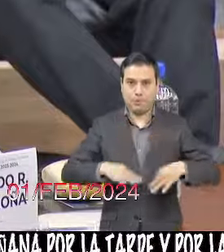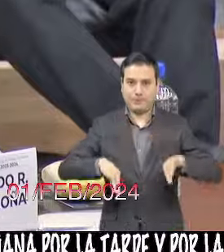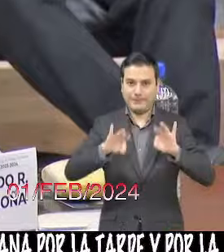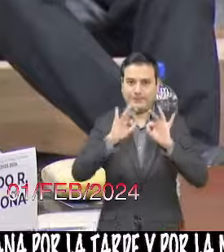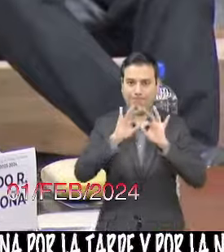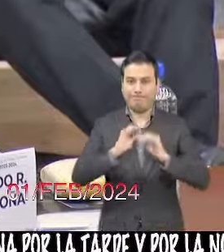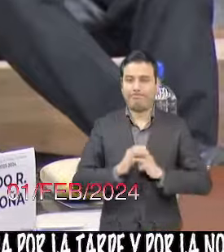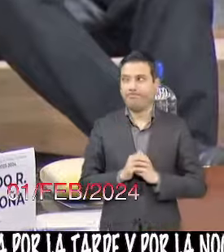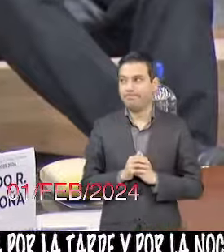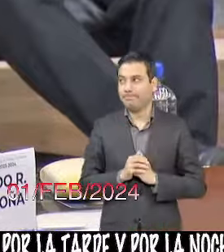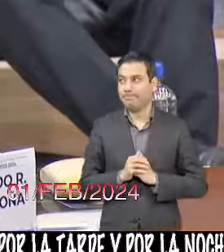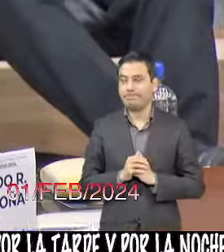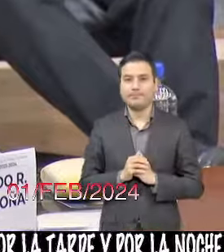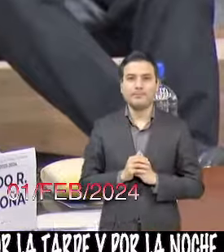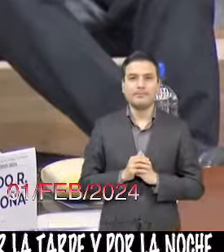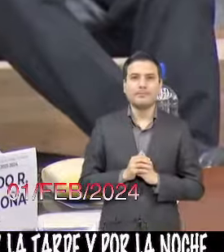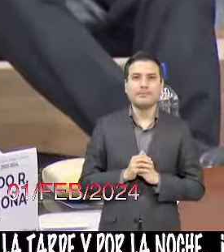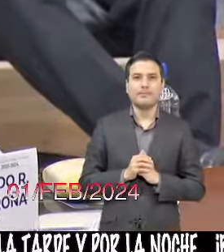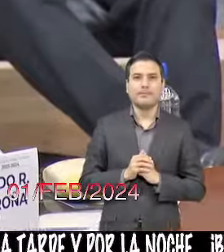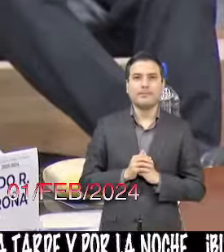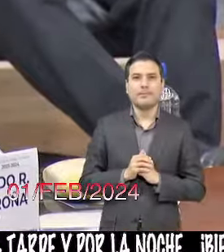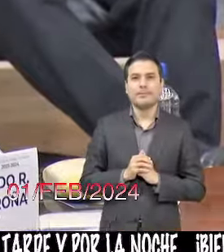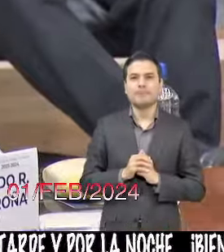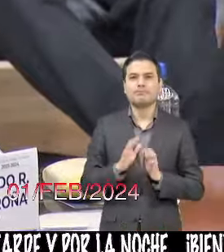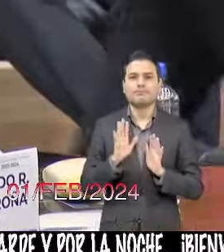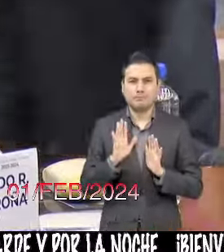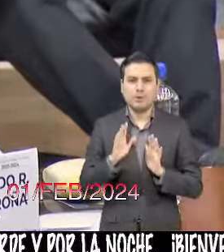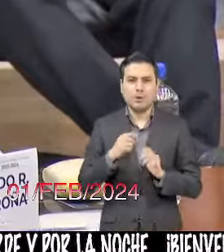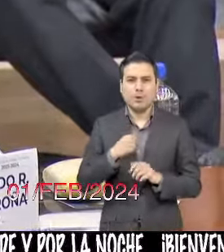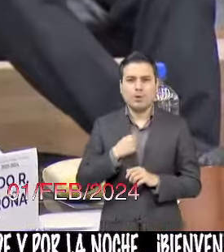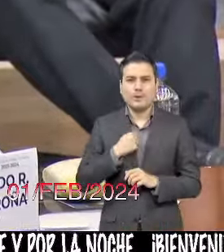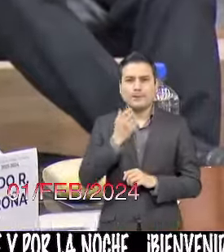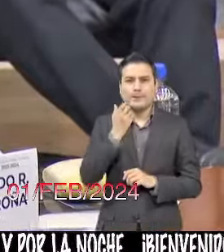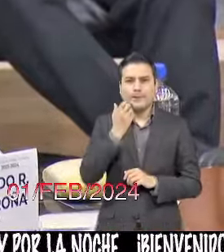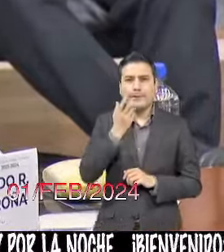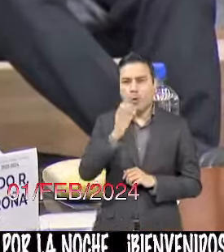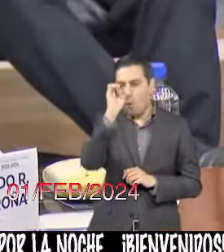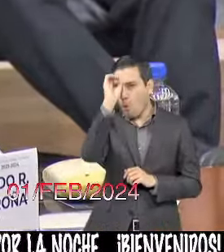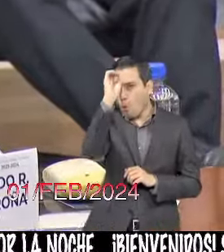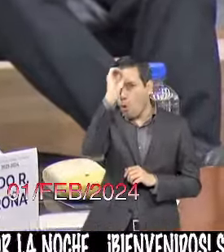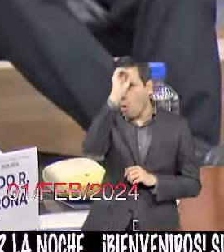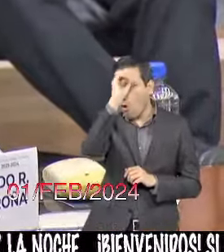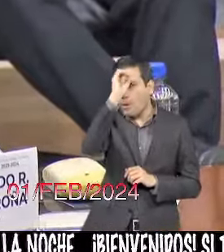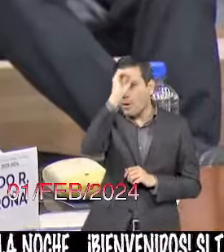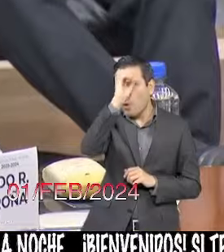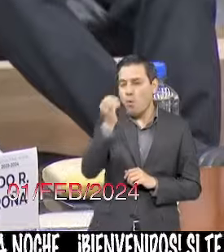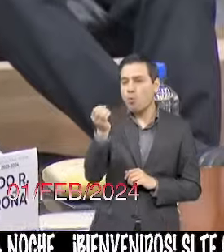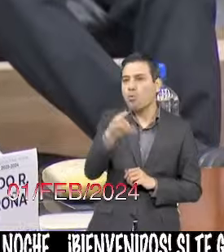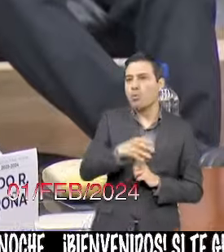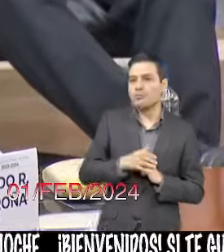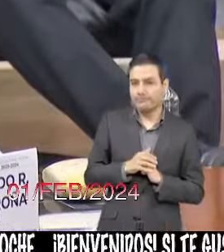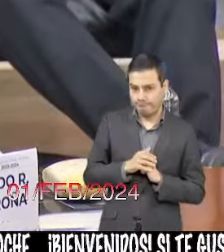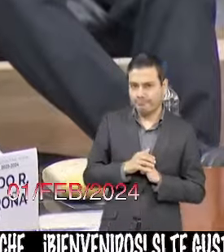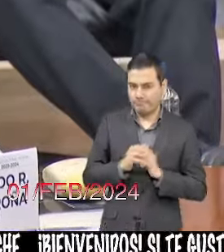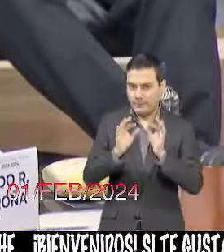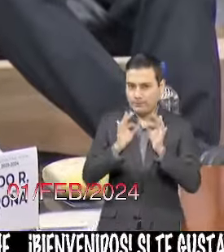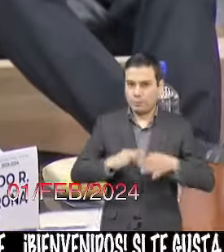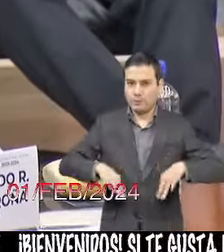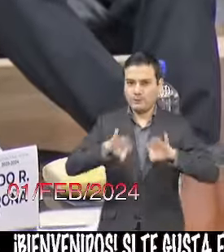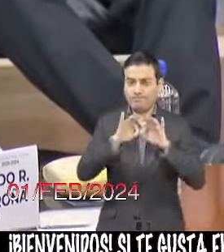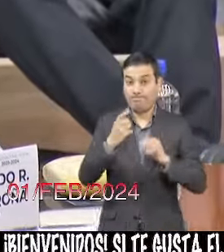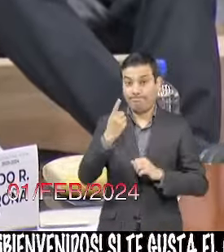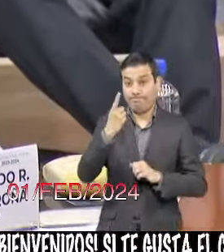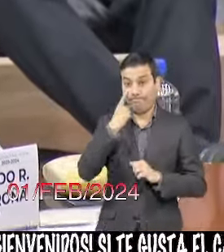una, más que discrepancia, contribución, porque no son los funcionarios de casilla que en